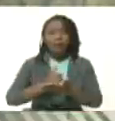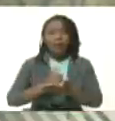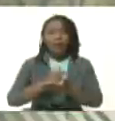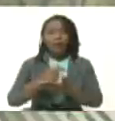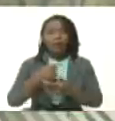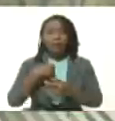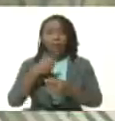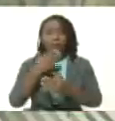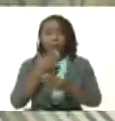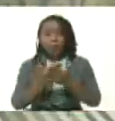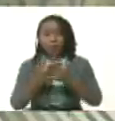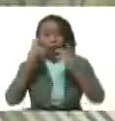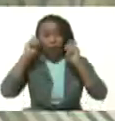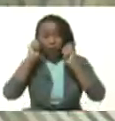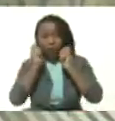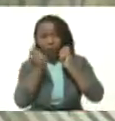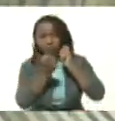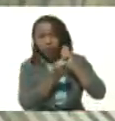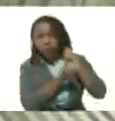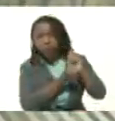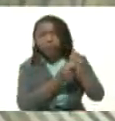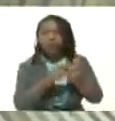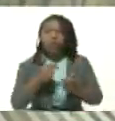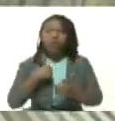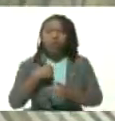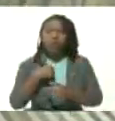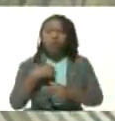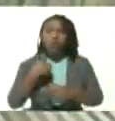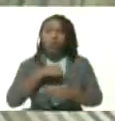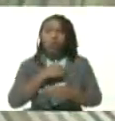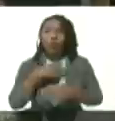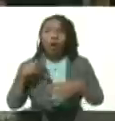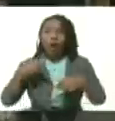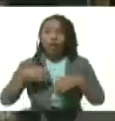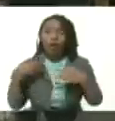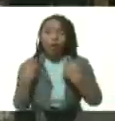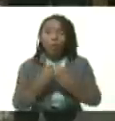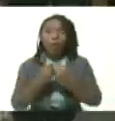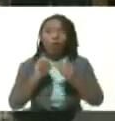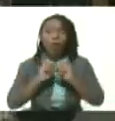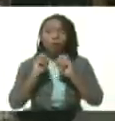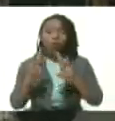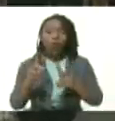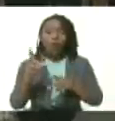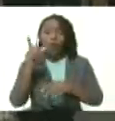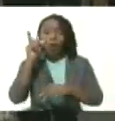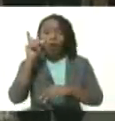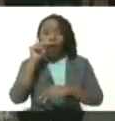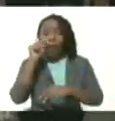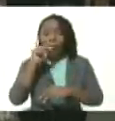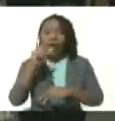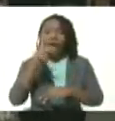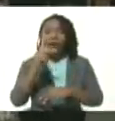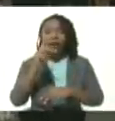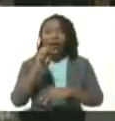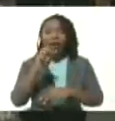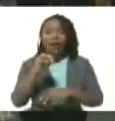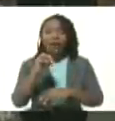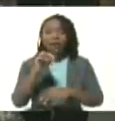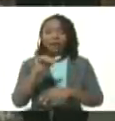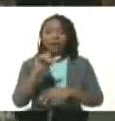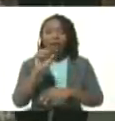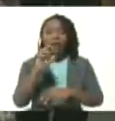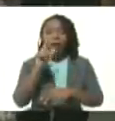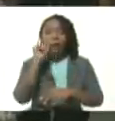el tapaboca. Presidente, estamos aquí acompañados en esta oportunidad por Kenger Chirino, que representa a los